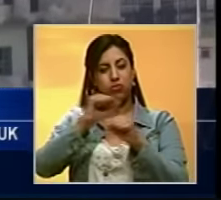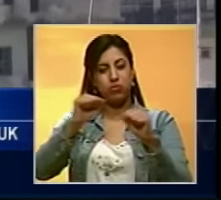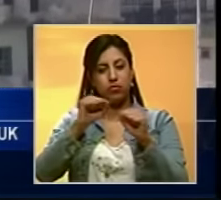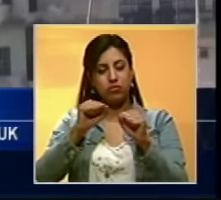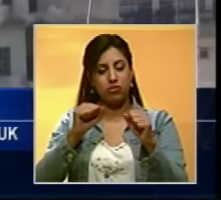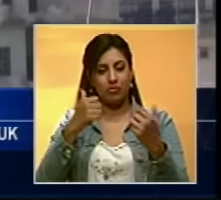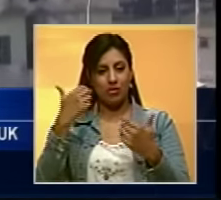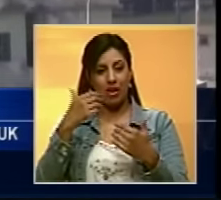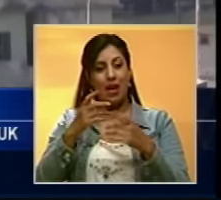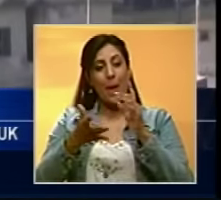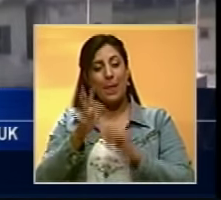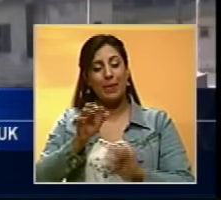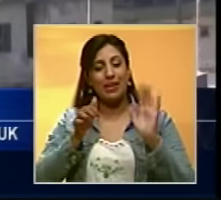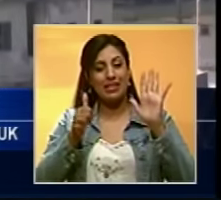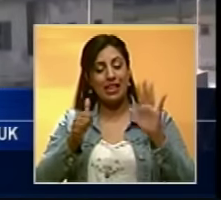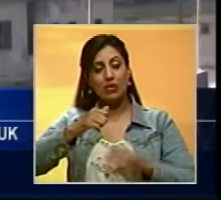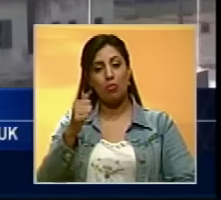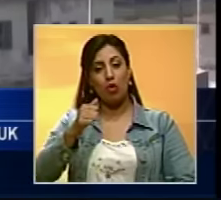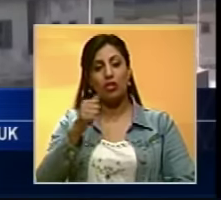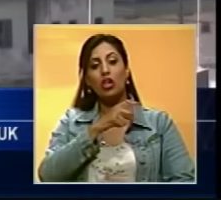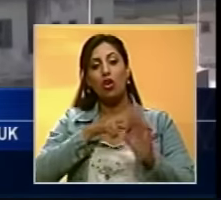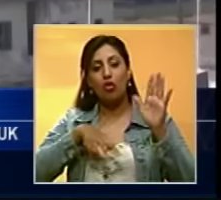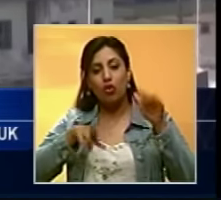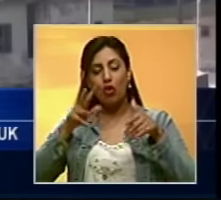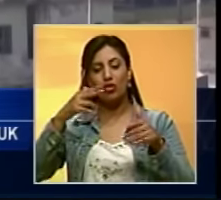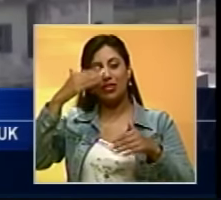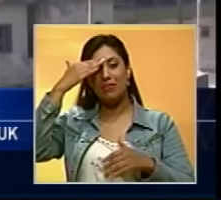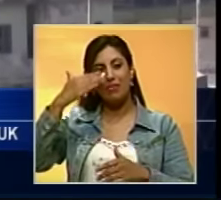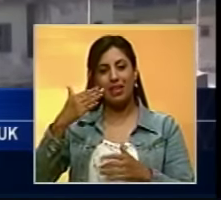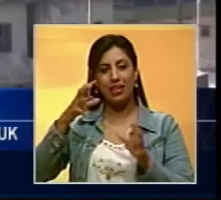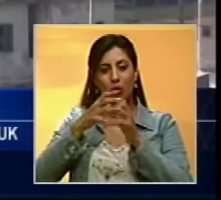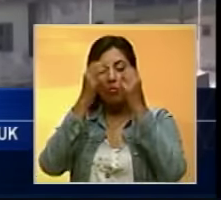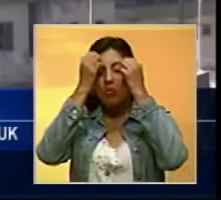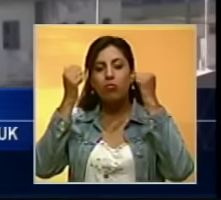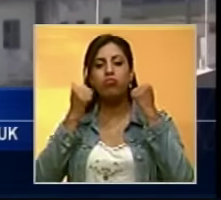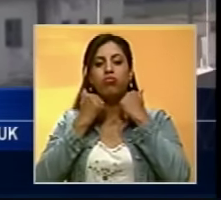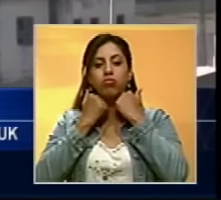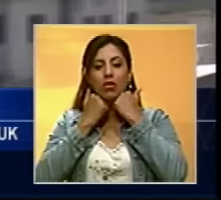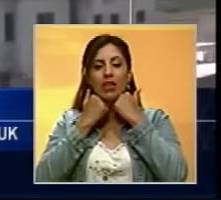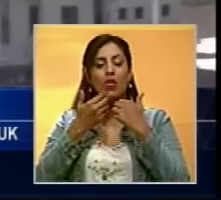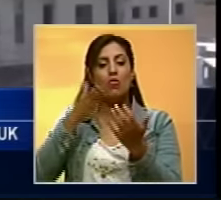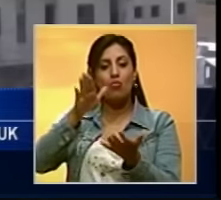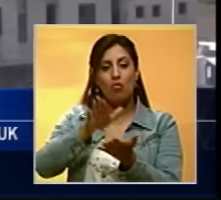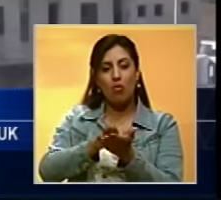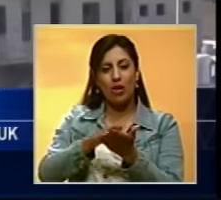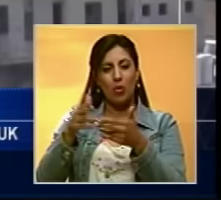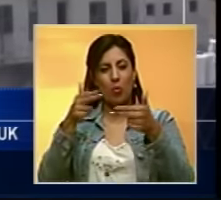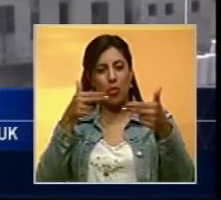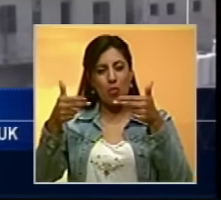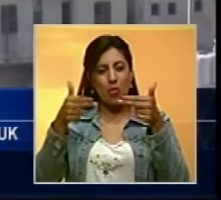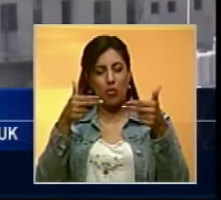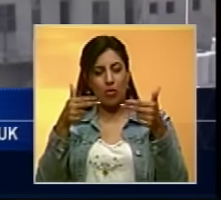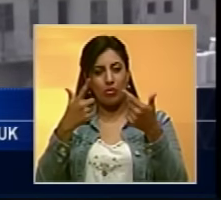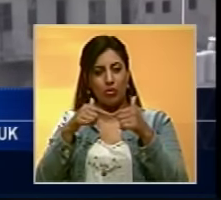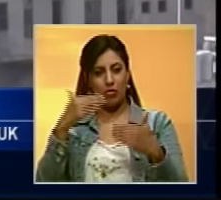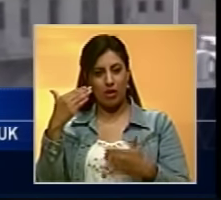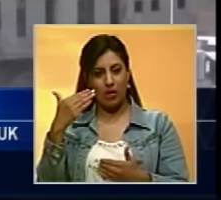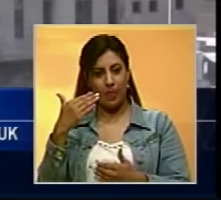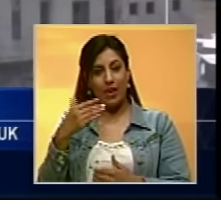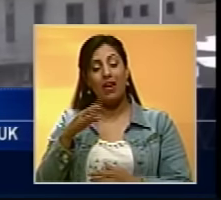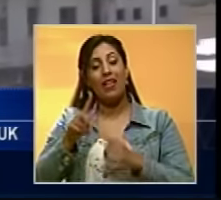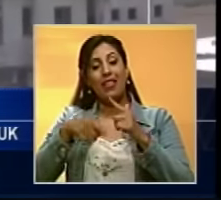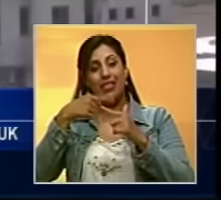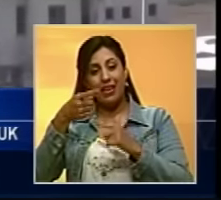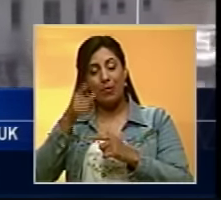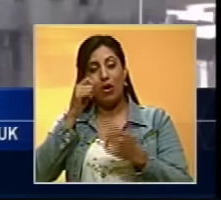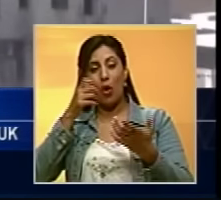mosul al menos seis policías y 12 combatientes del grupo estado islámico habrían fallecido en enfrentamientos en kirkuk esto